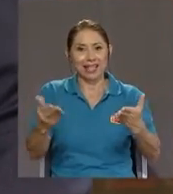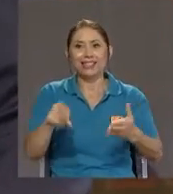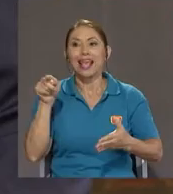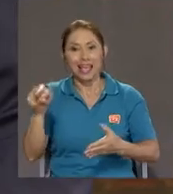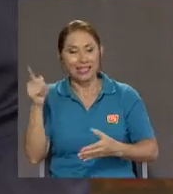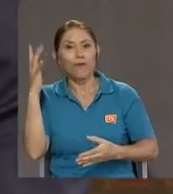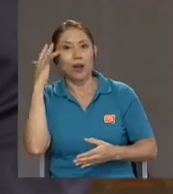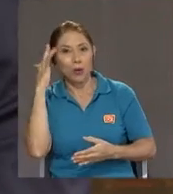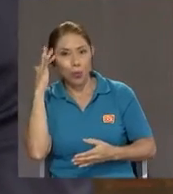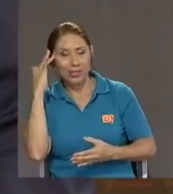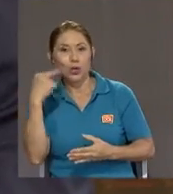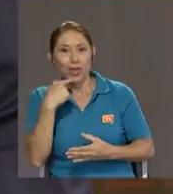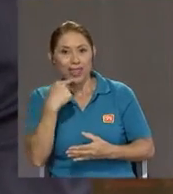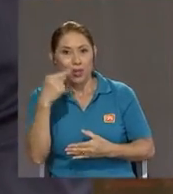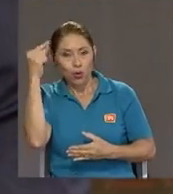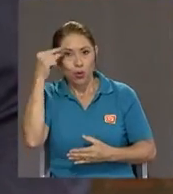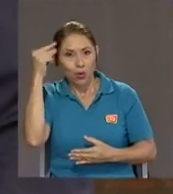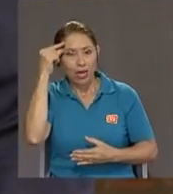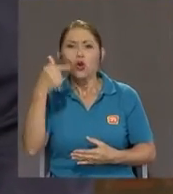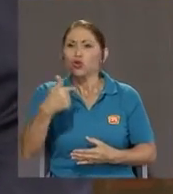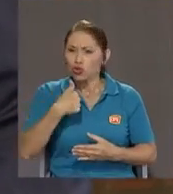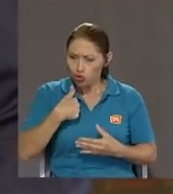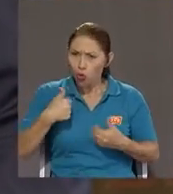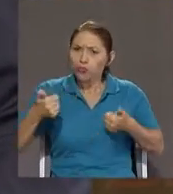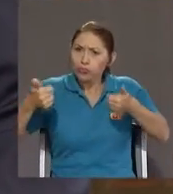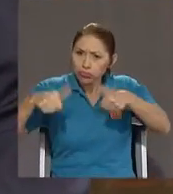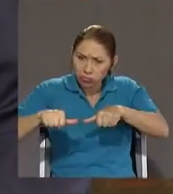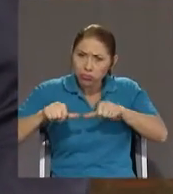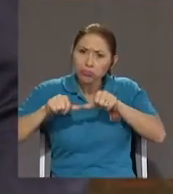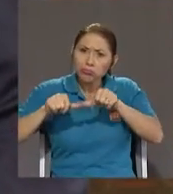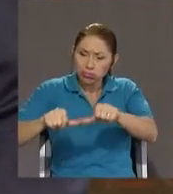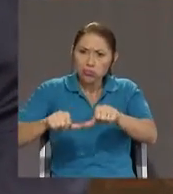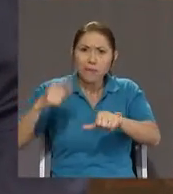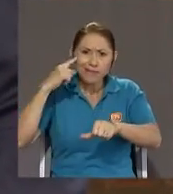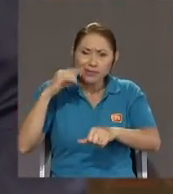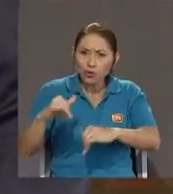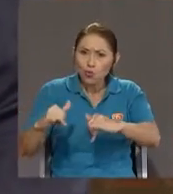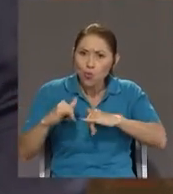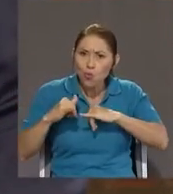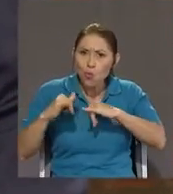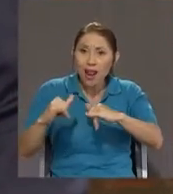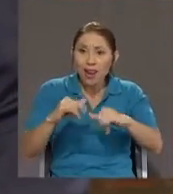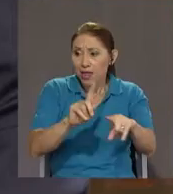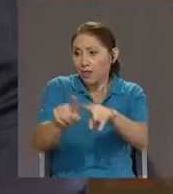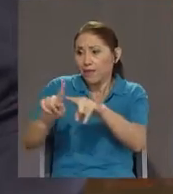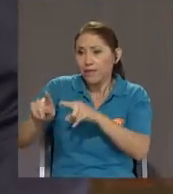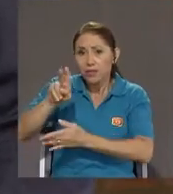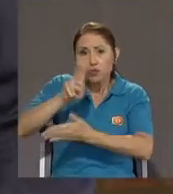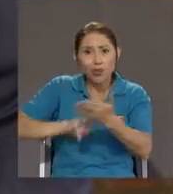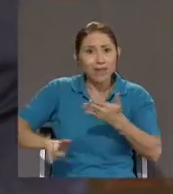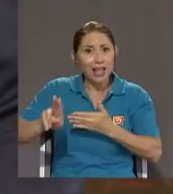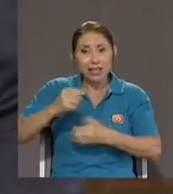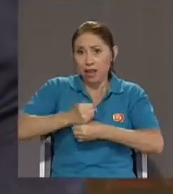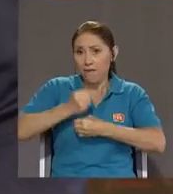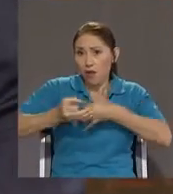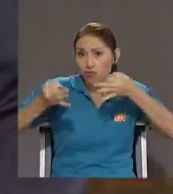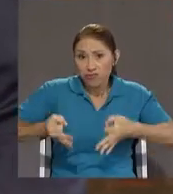planteó, que yo sigo compartiendo, me parece fundamental. En las universidades no hemos hecho bien la tarea.